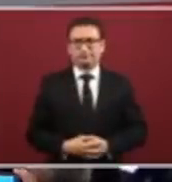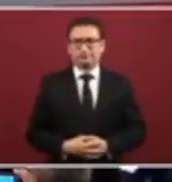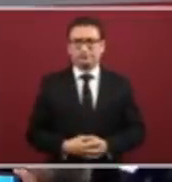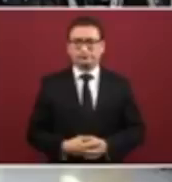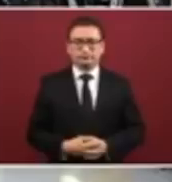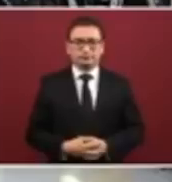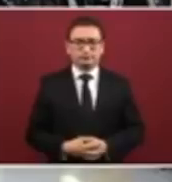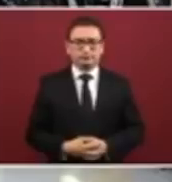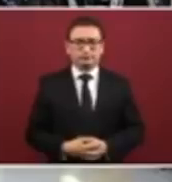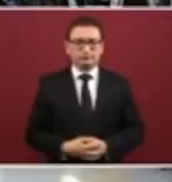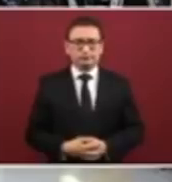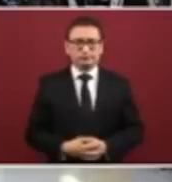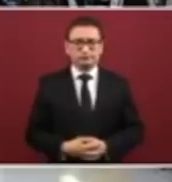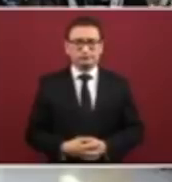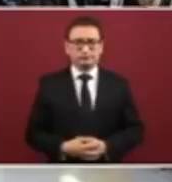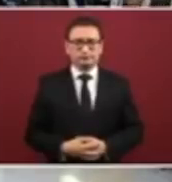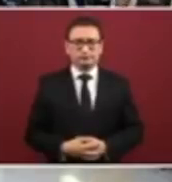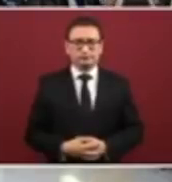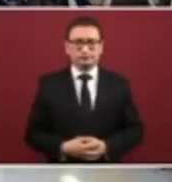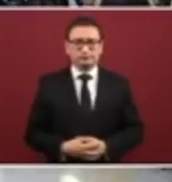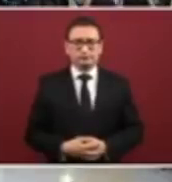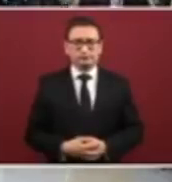¿De?